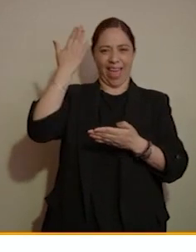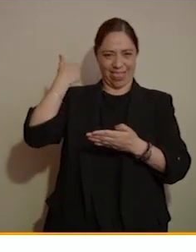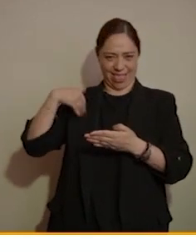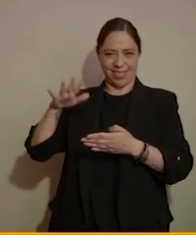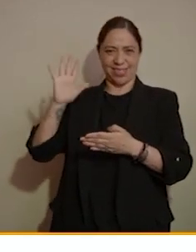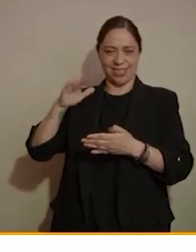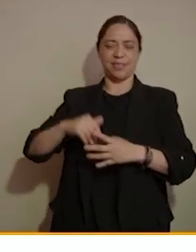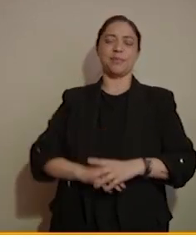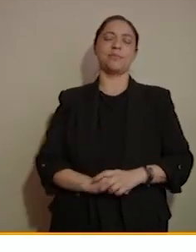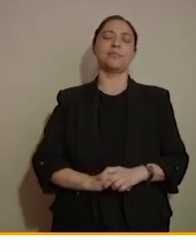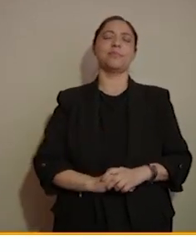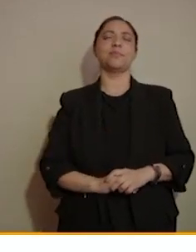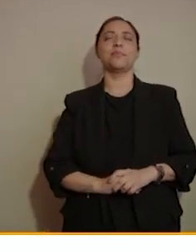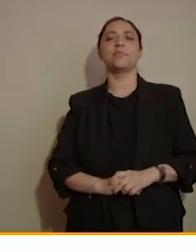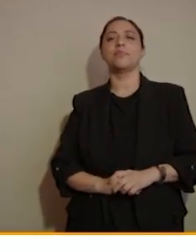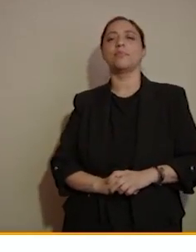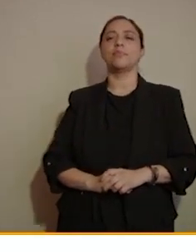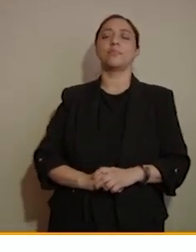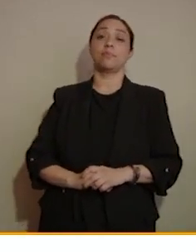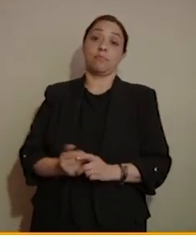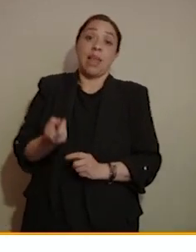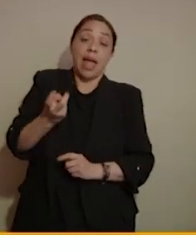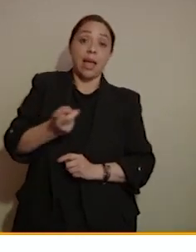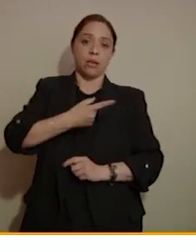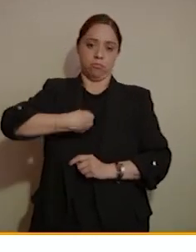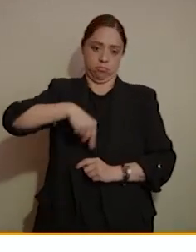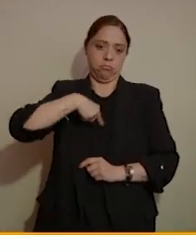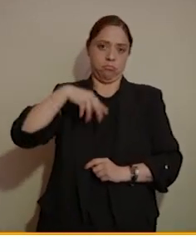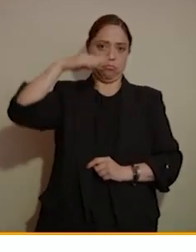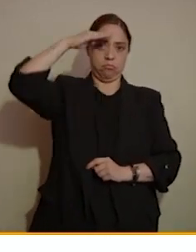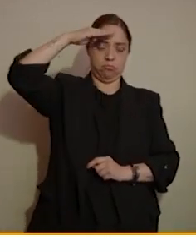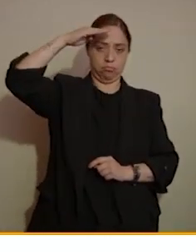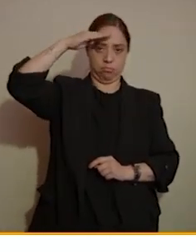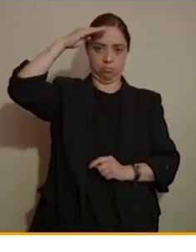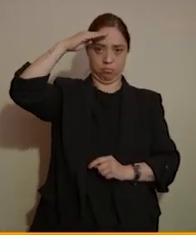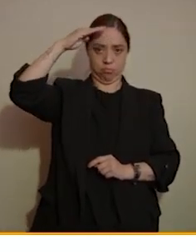algo que se tiene que tomar en cuenta, el hecho de